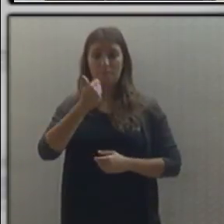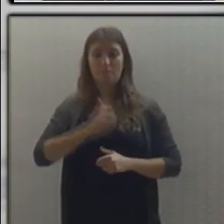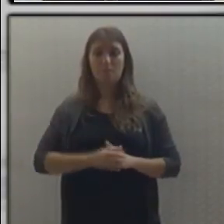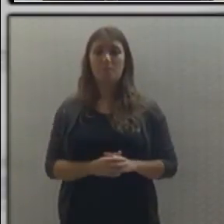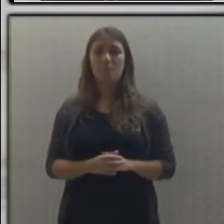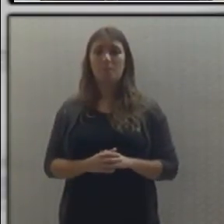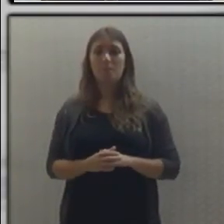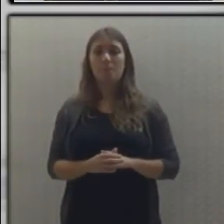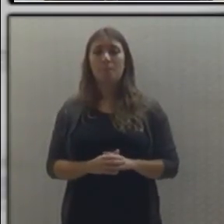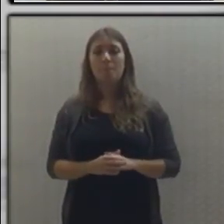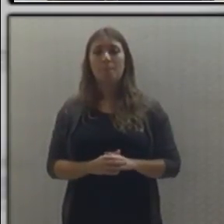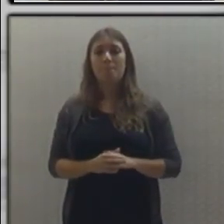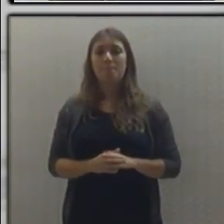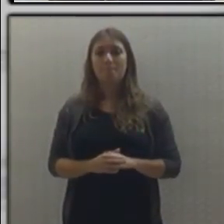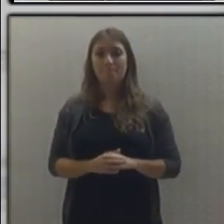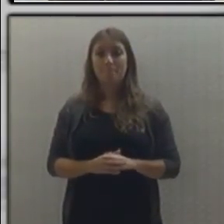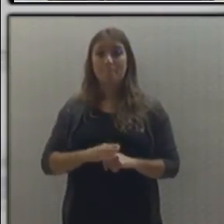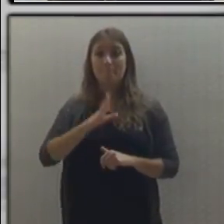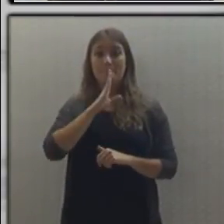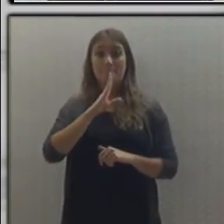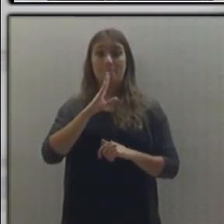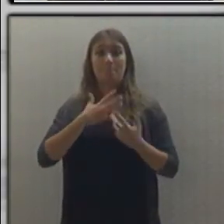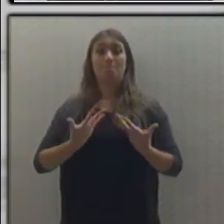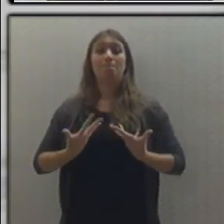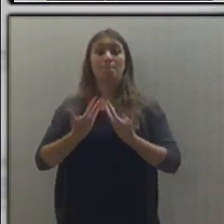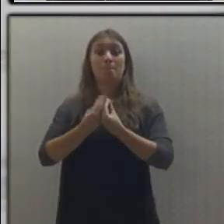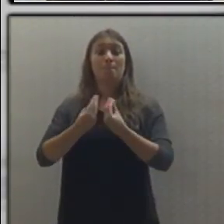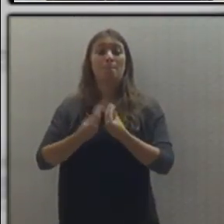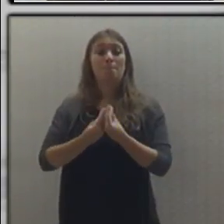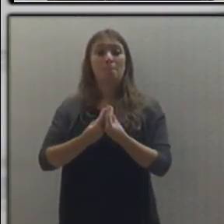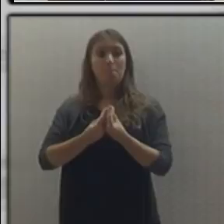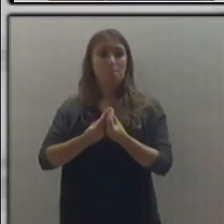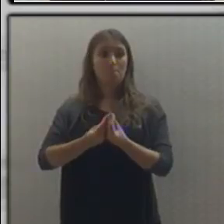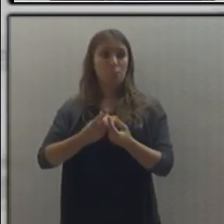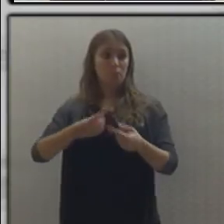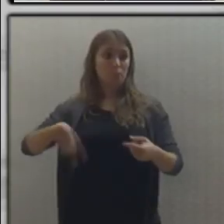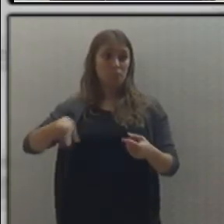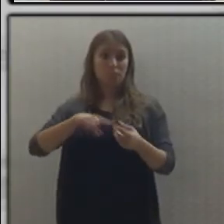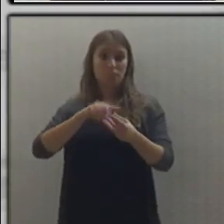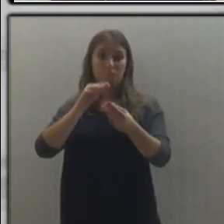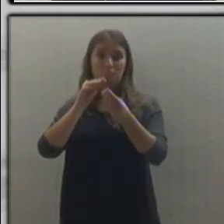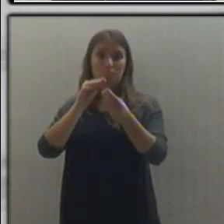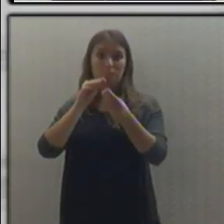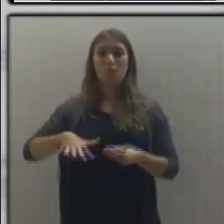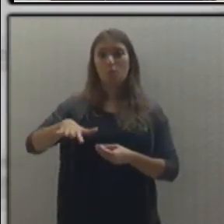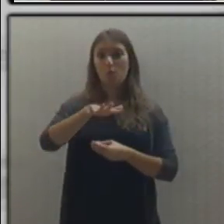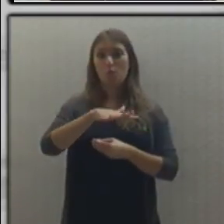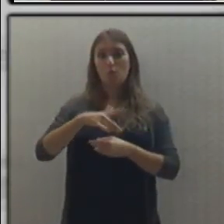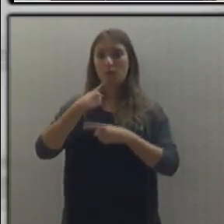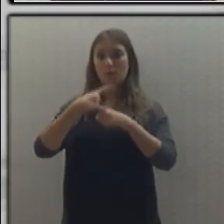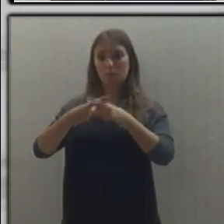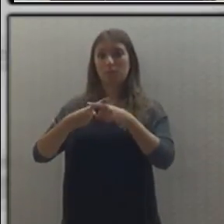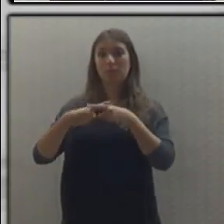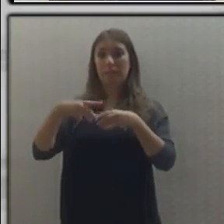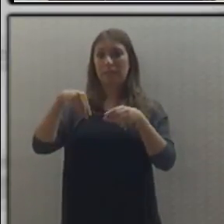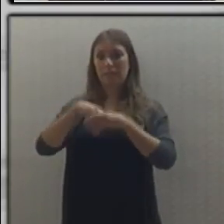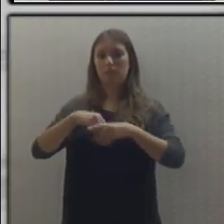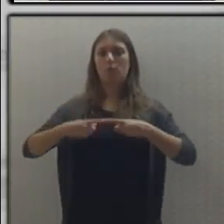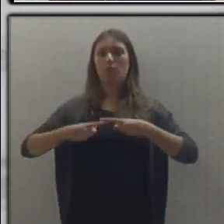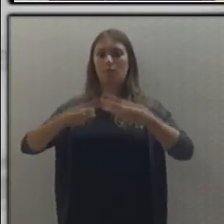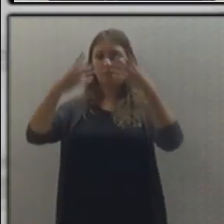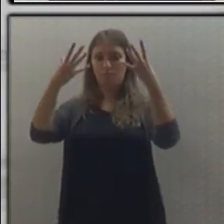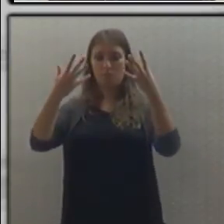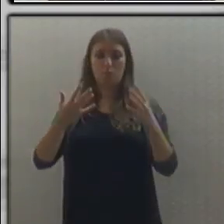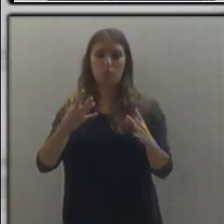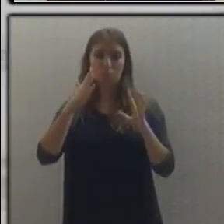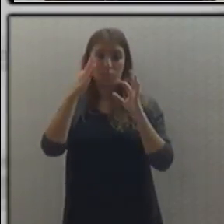Otro tema importante dentro de la convivencia, que todos estamos de acuerdo, es las zonas comunes del propio edificio.